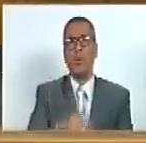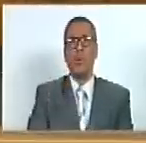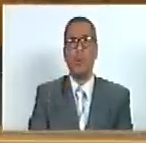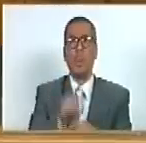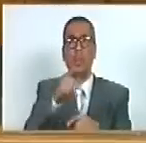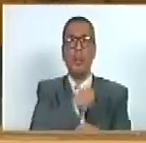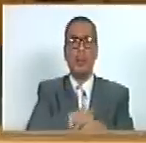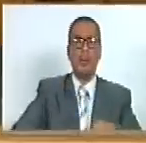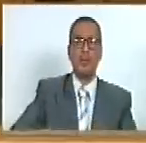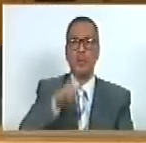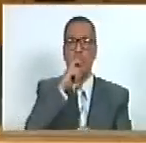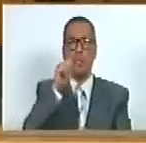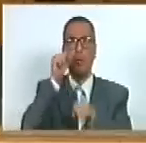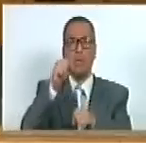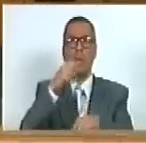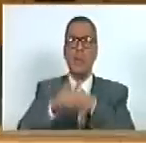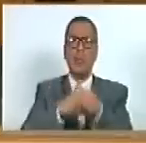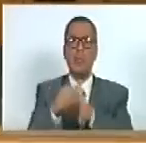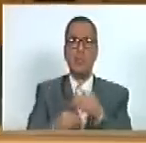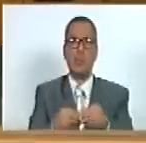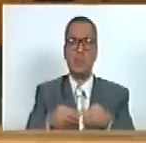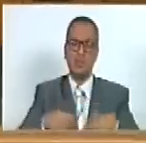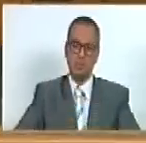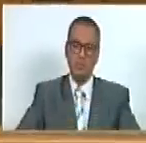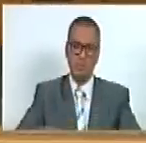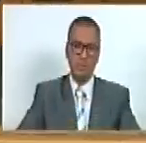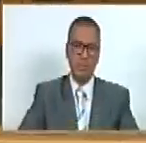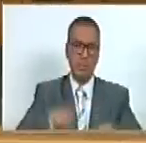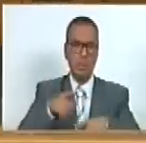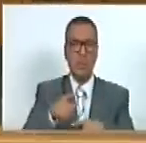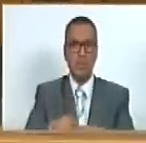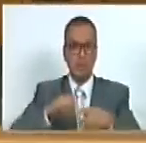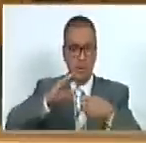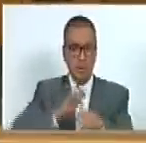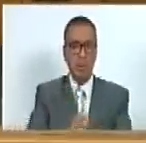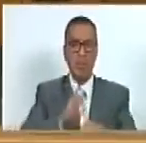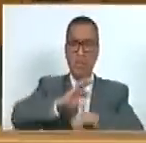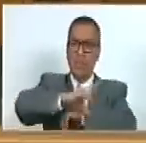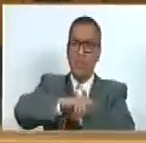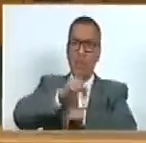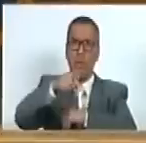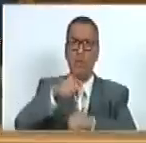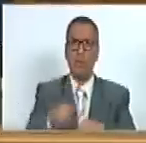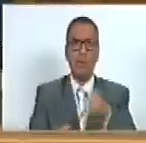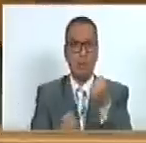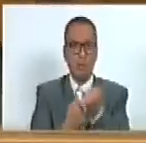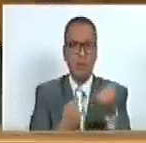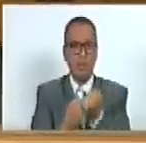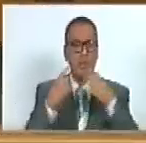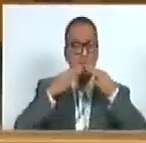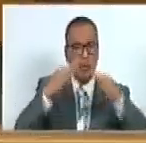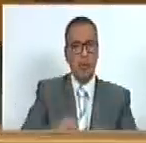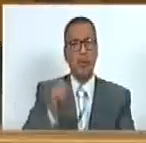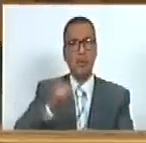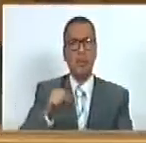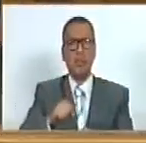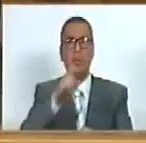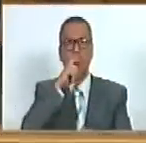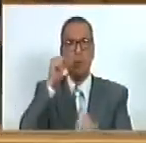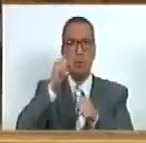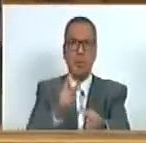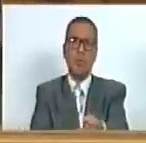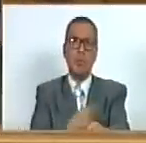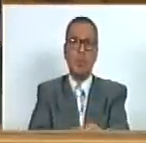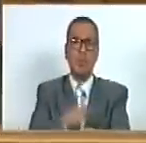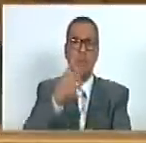el presidente Maduro, haciendo de tripas corazones, combate la corrupción, al que apoyamos, presidente, te apoyamos, Nicolás, hermano